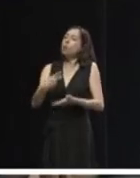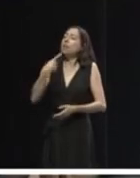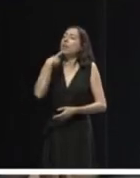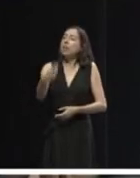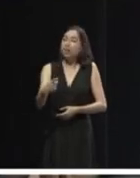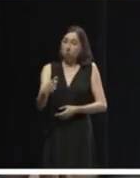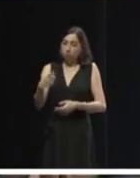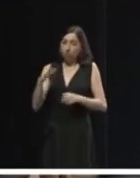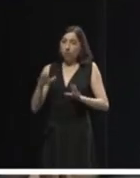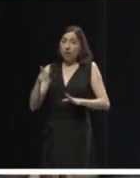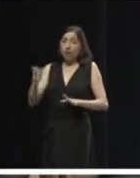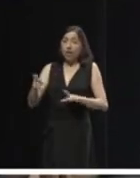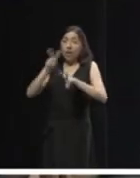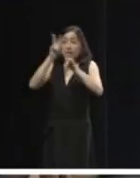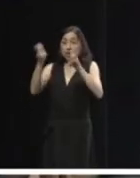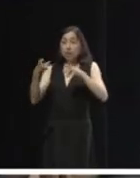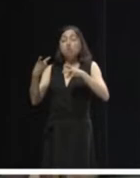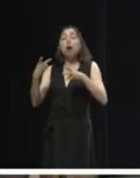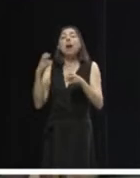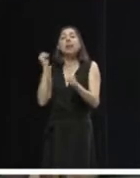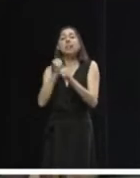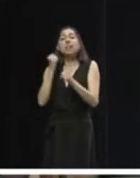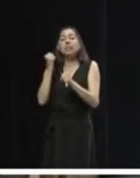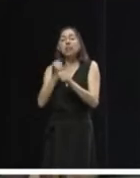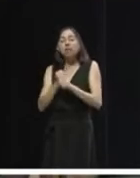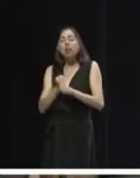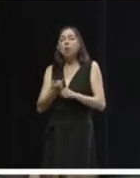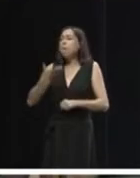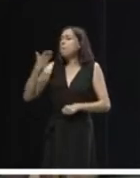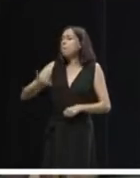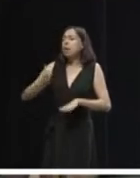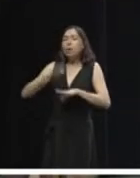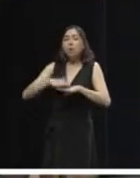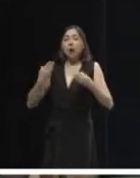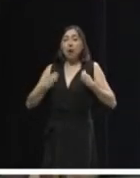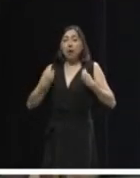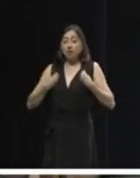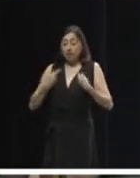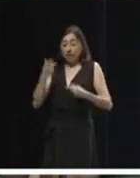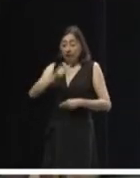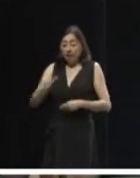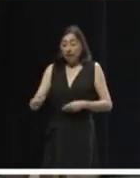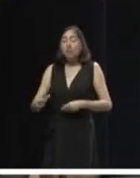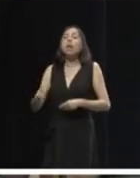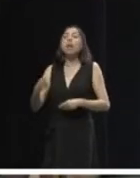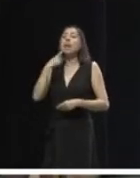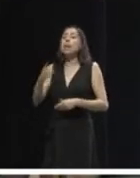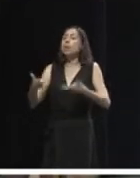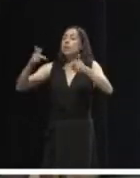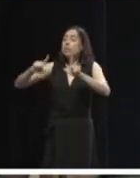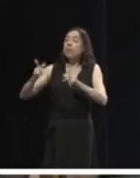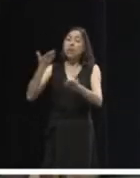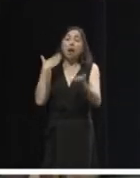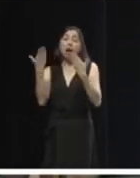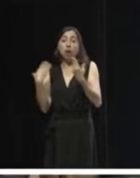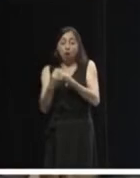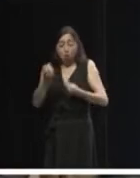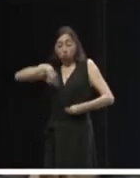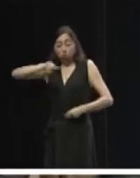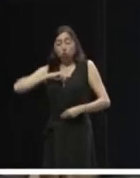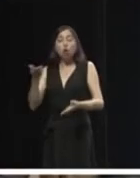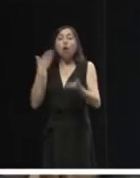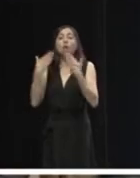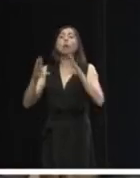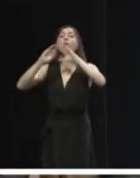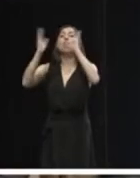La materia del mundo del trabajo es clave para la vida de la gente. Le vuelvo a decir que se siente a debatir con nosotros y hablemos del mundo